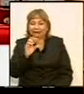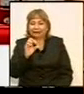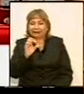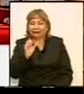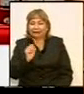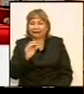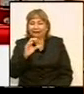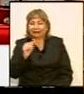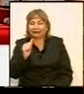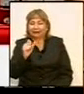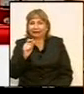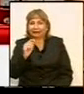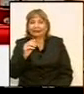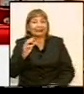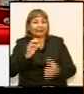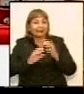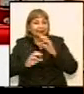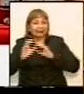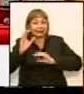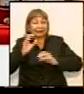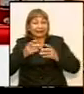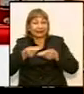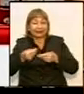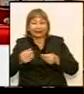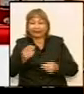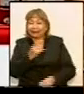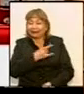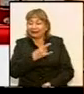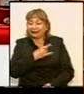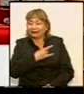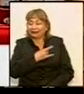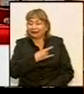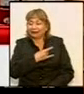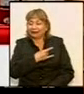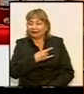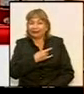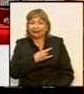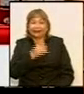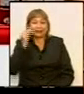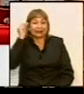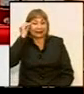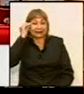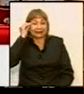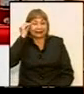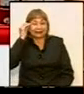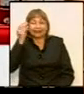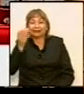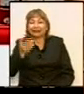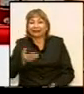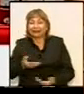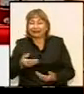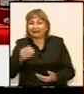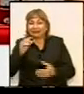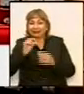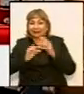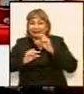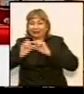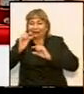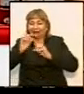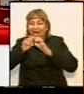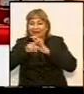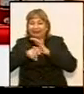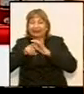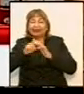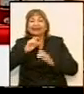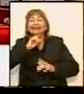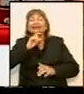al Instituto en Ciencias de la Tierra, a la Universidad Nacional de Ingeniería, Facultad de Ingeniería Geológica, Minera y